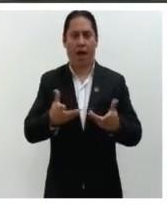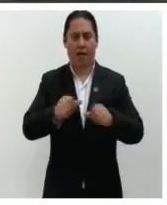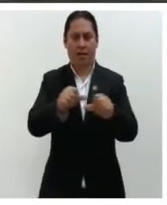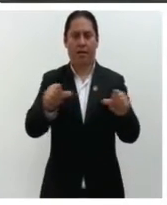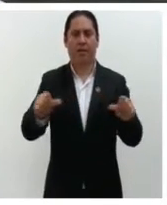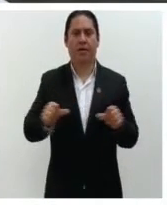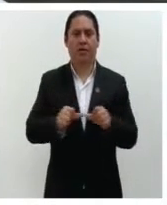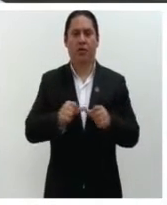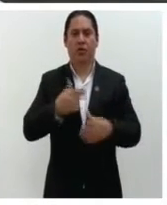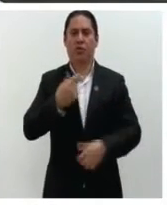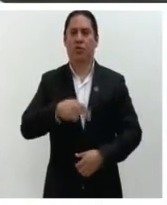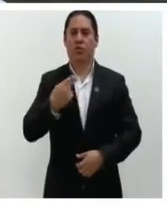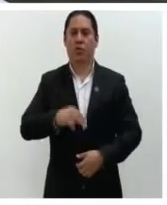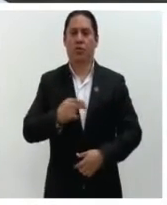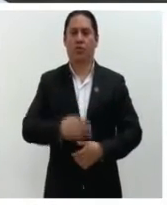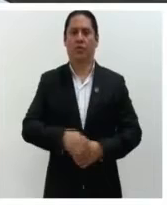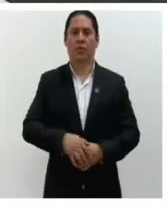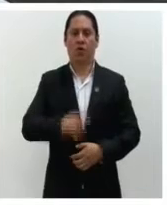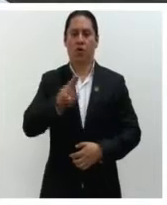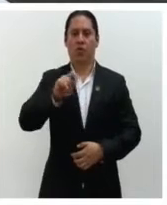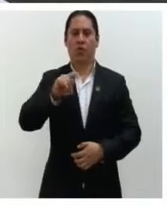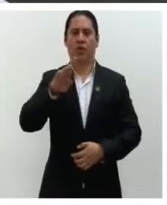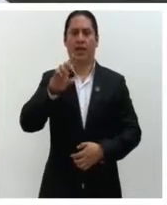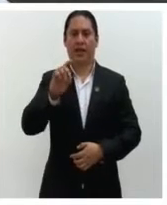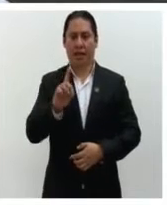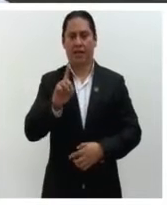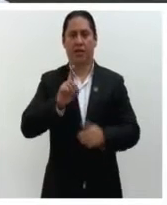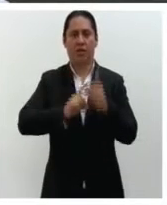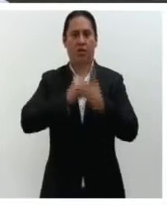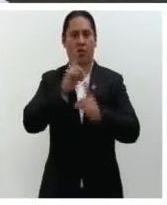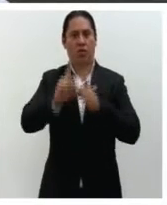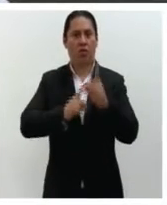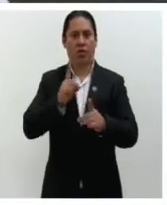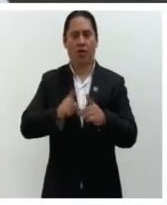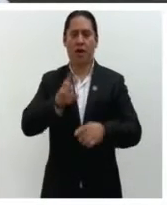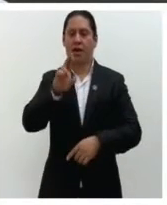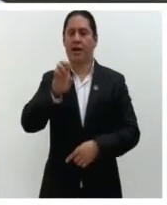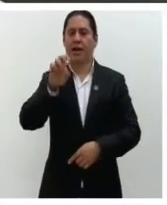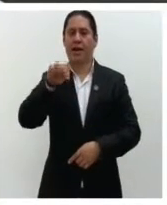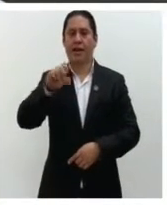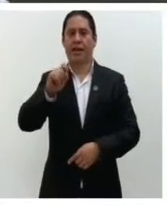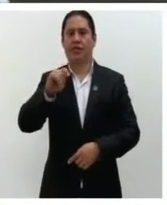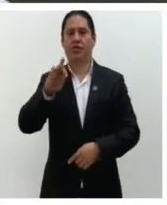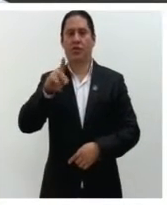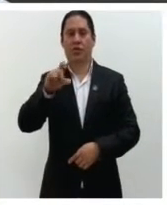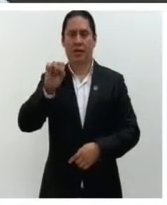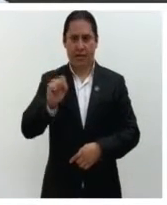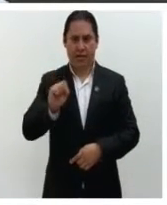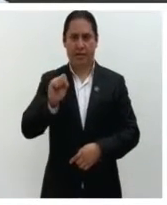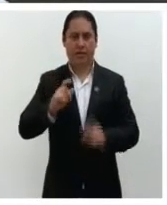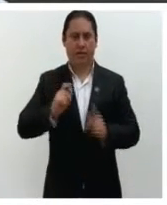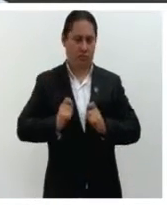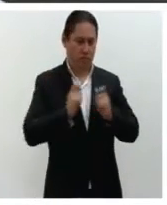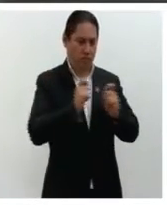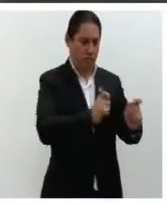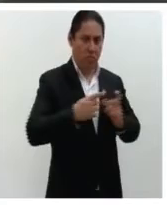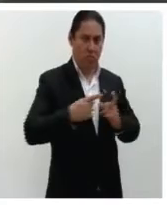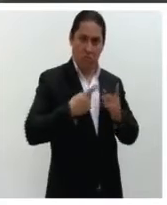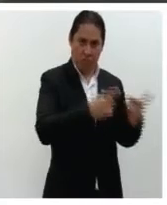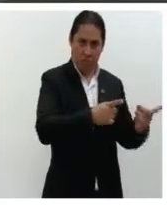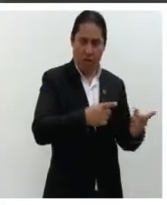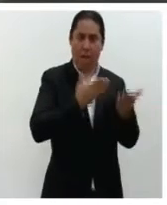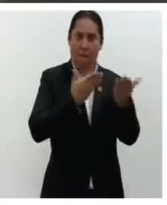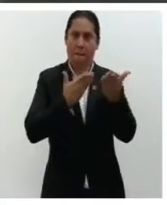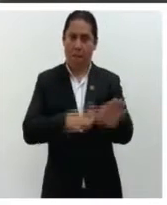del predio denominado Unidad Deportiva René Solís Gamboa y enajenarlo vía donación a favor del Banco del Bienestar